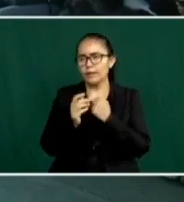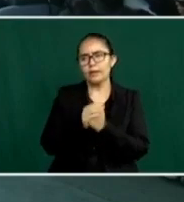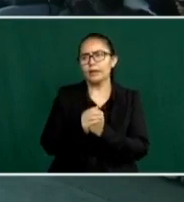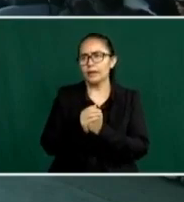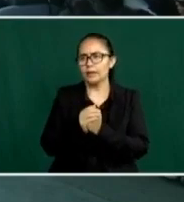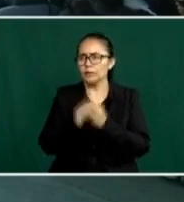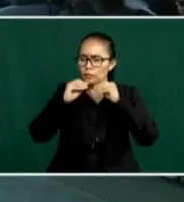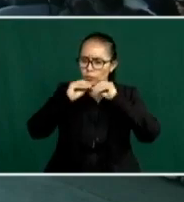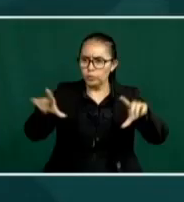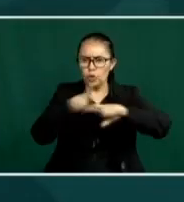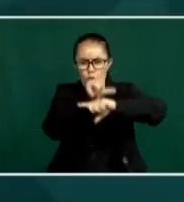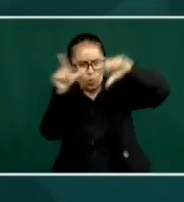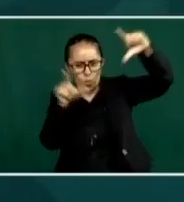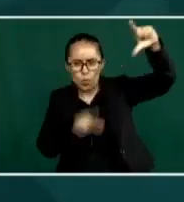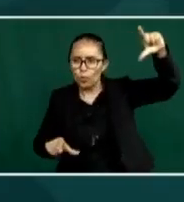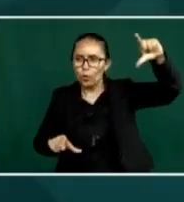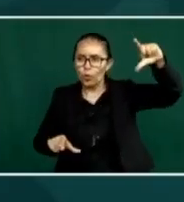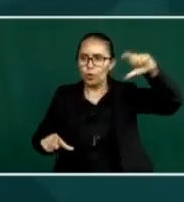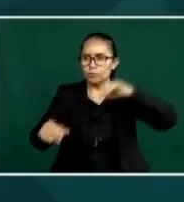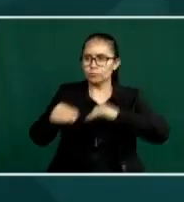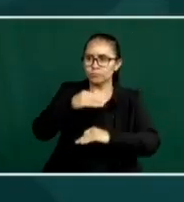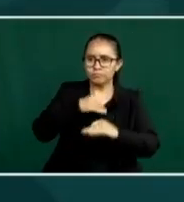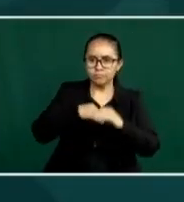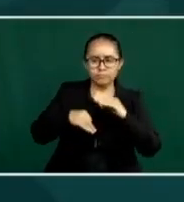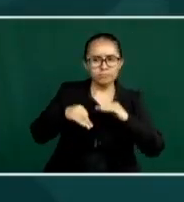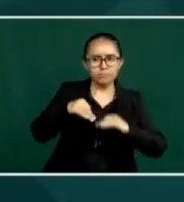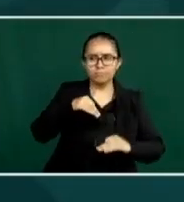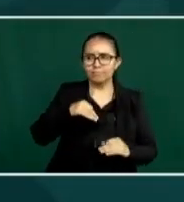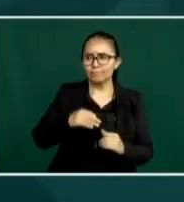luego, fueron como alcahuetes